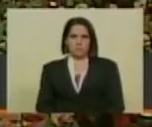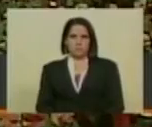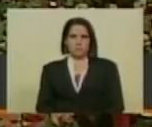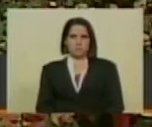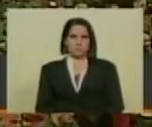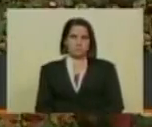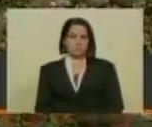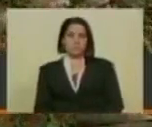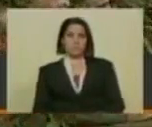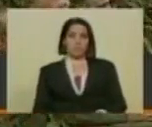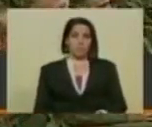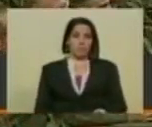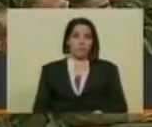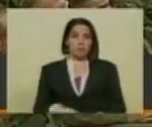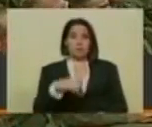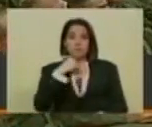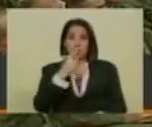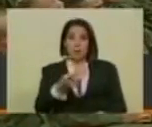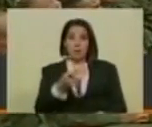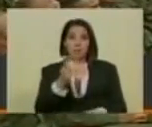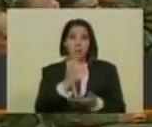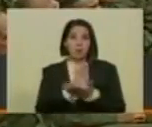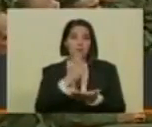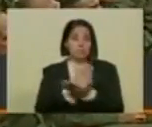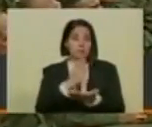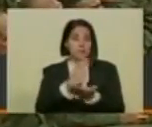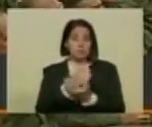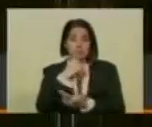Y siempre lo he dicho, hay que cuidar la paz.